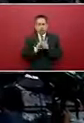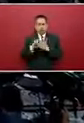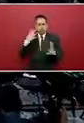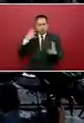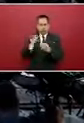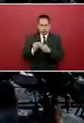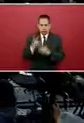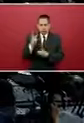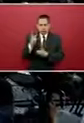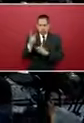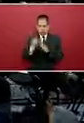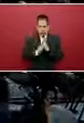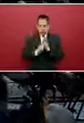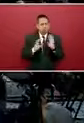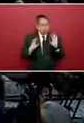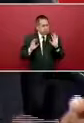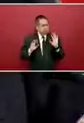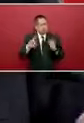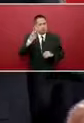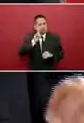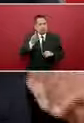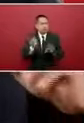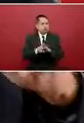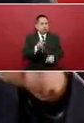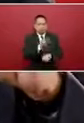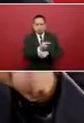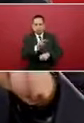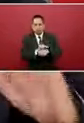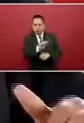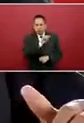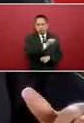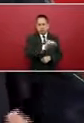Ya, cómo está la vigilancia,